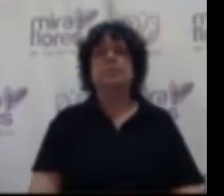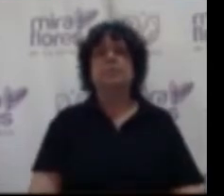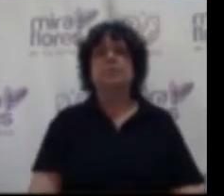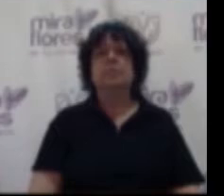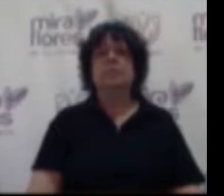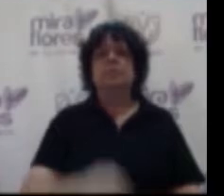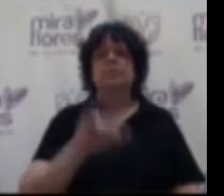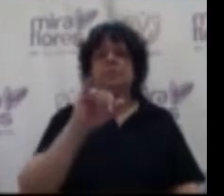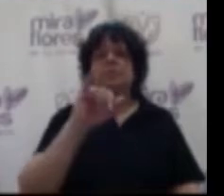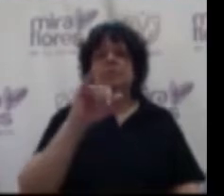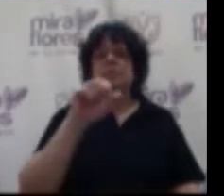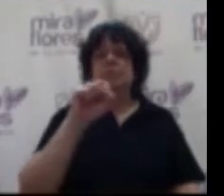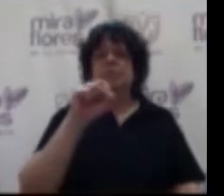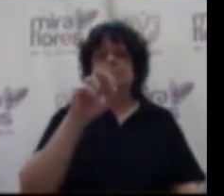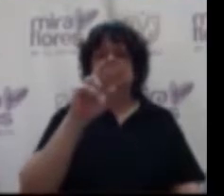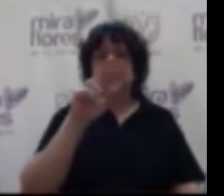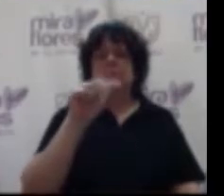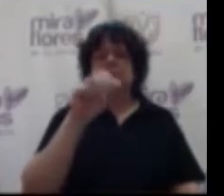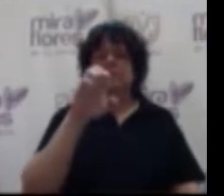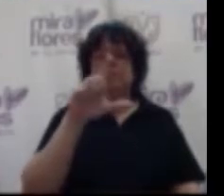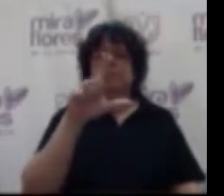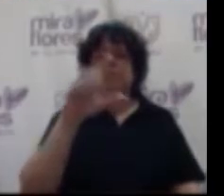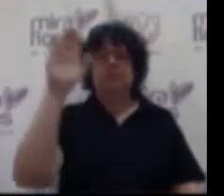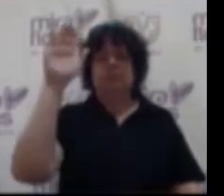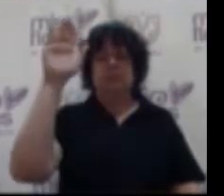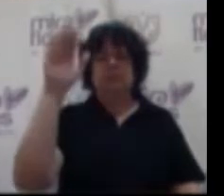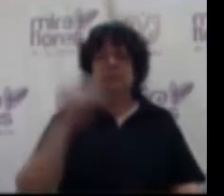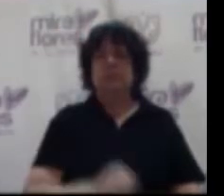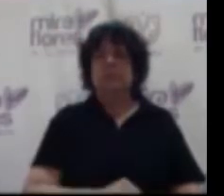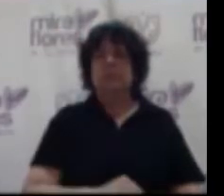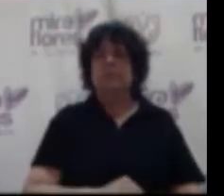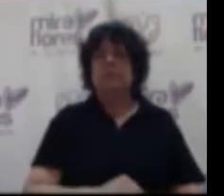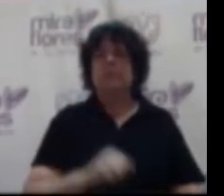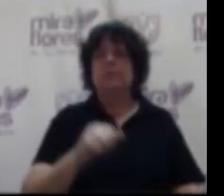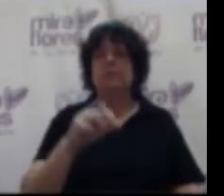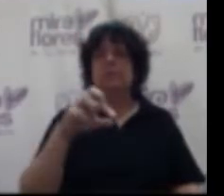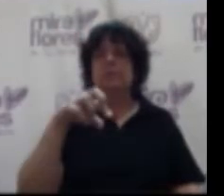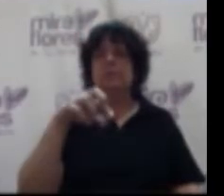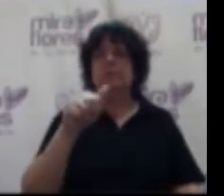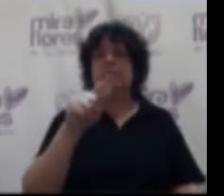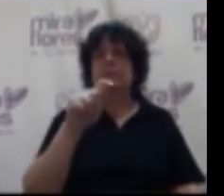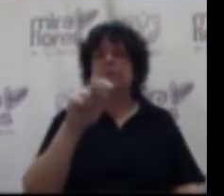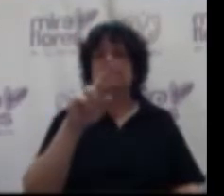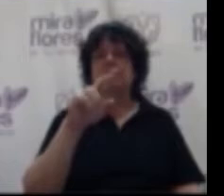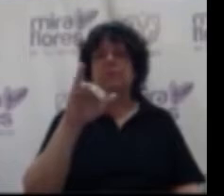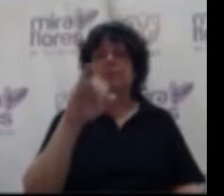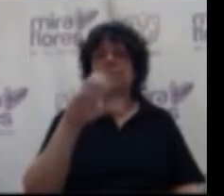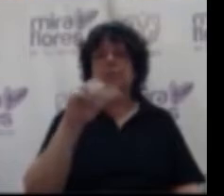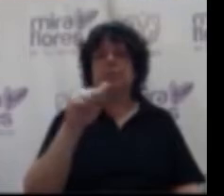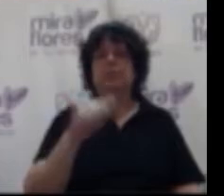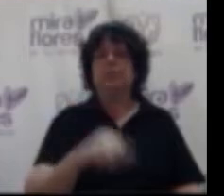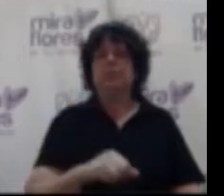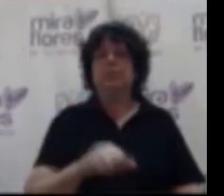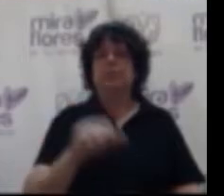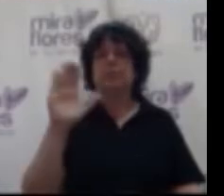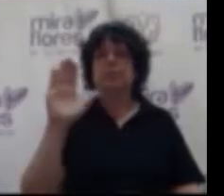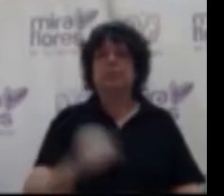señor israel orlando acuña huonco quis señora patricia maría del río jiménez de la vida